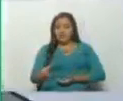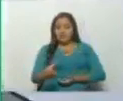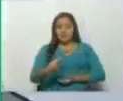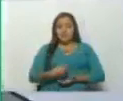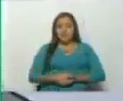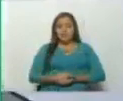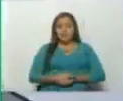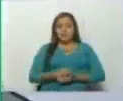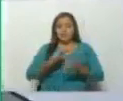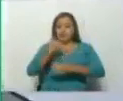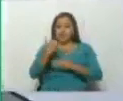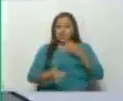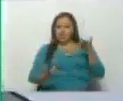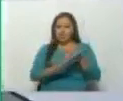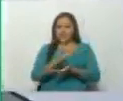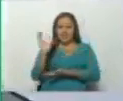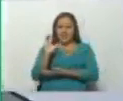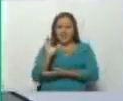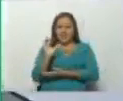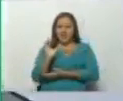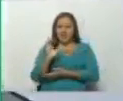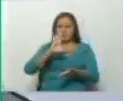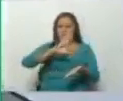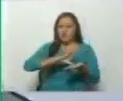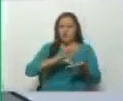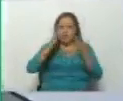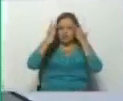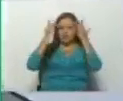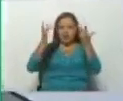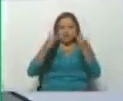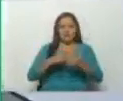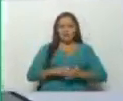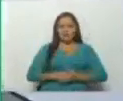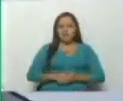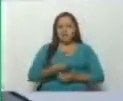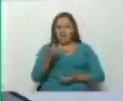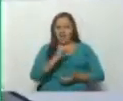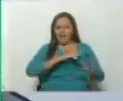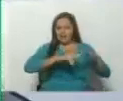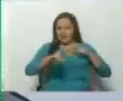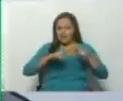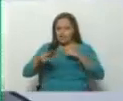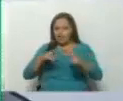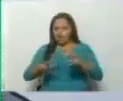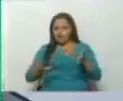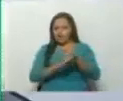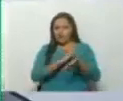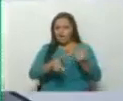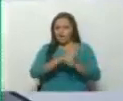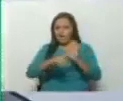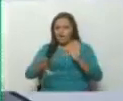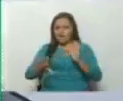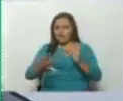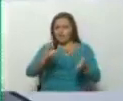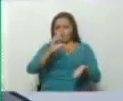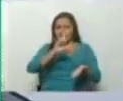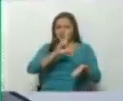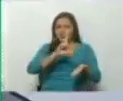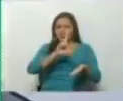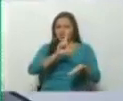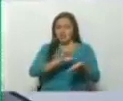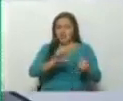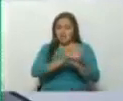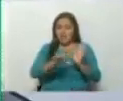Caracas Ciudad Inteligente. ¿Eso va relacionado un poco con la ley Derecho a la Ciudad o tiene algo que ver